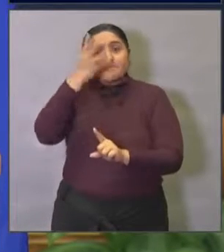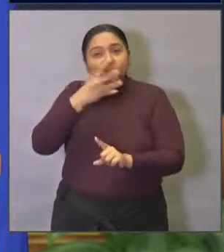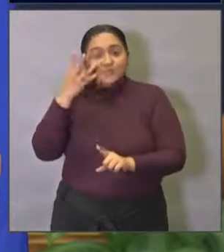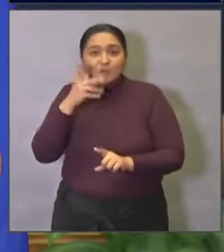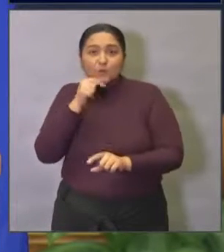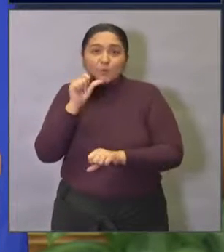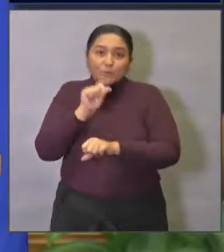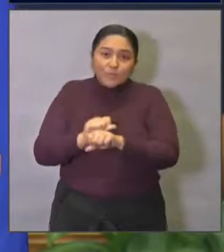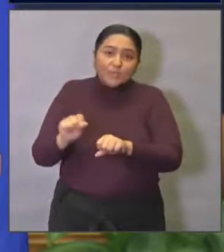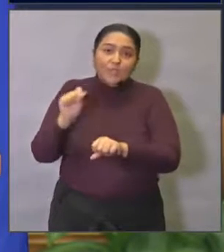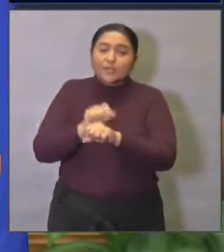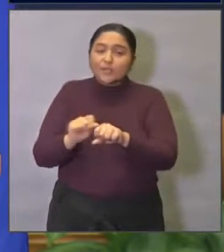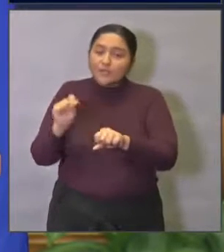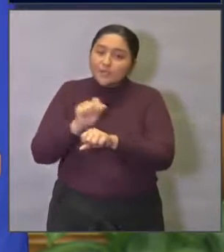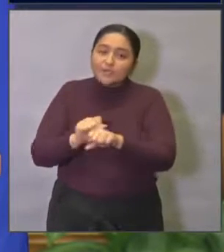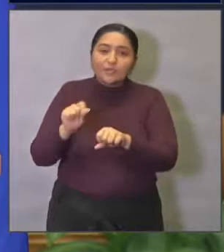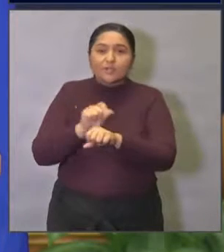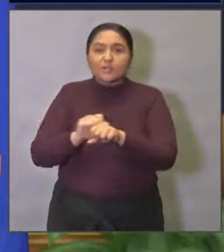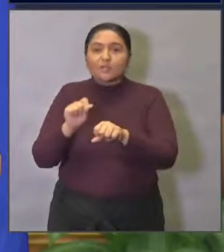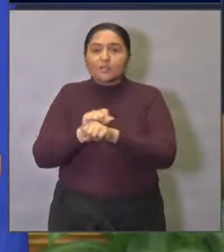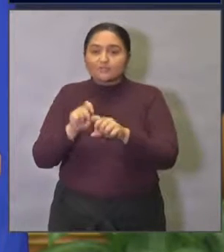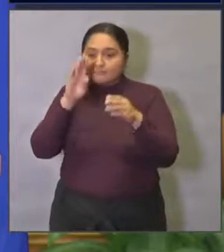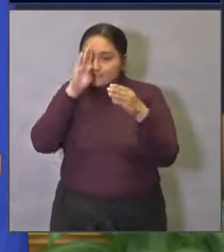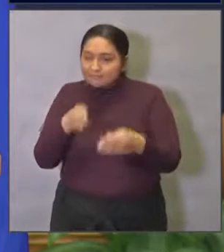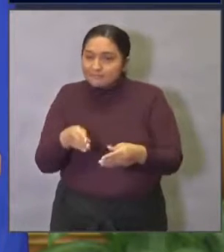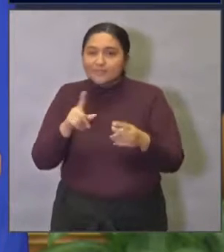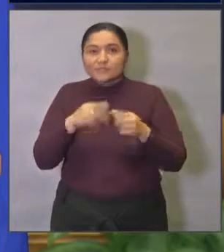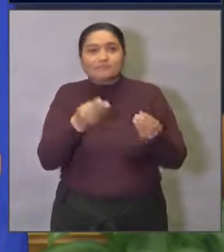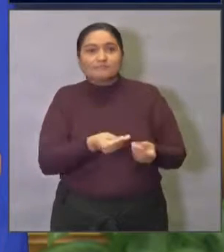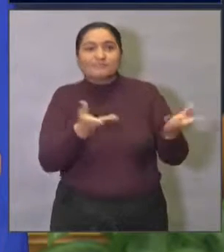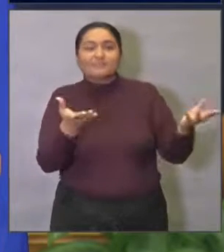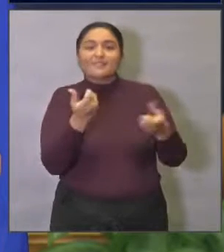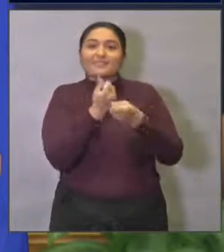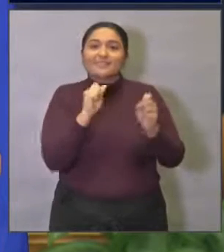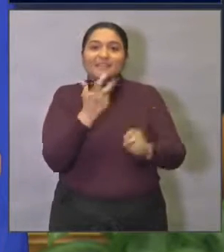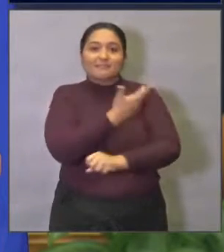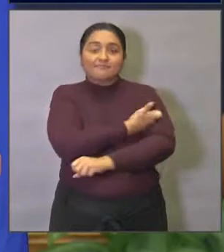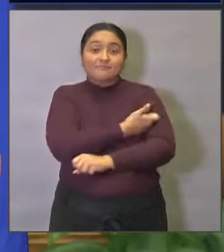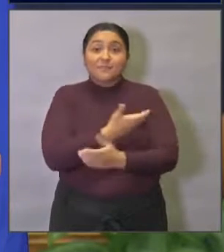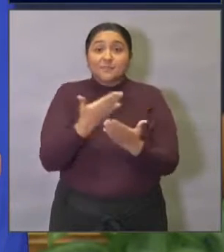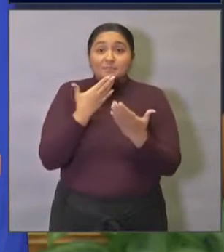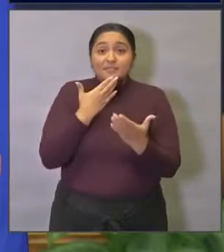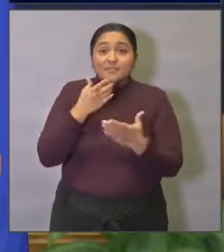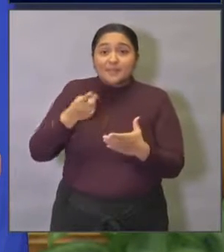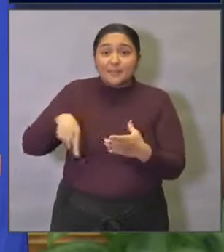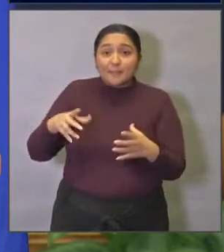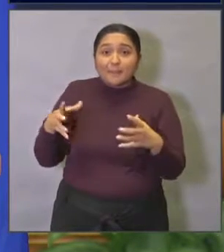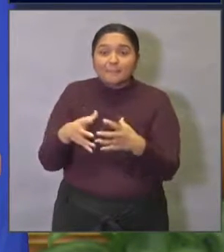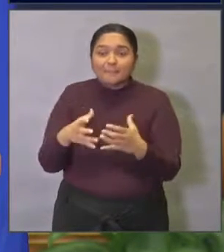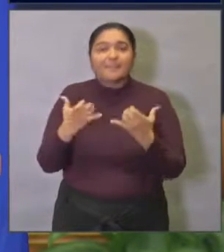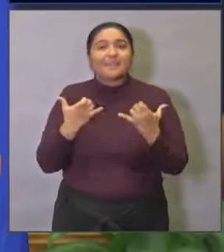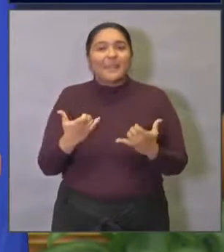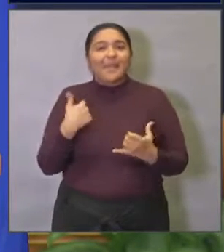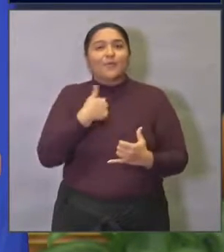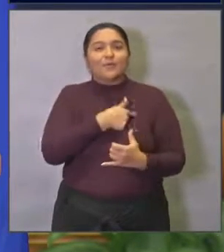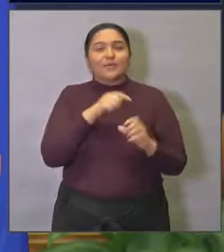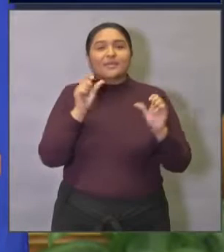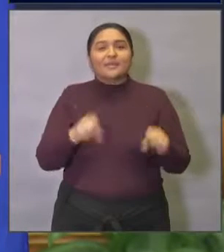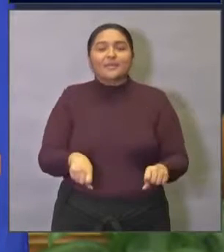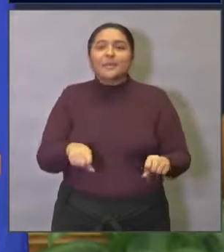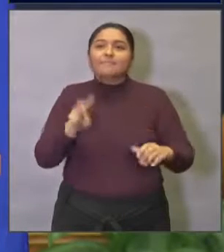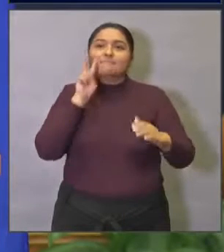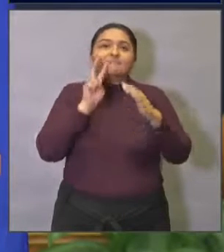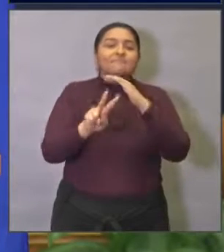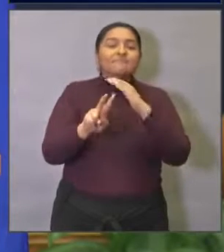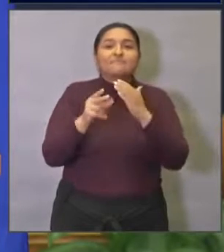hasta desarrollar esta vacuna segura. Gracias a ellos, ahora podemos ver un punto final para